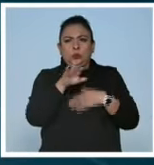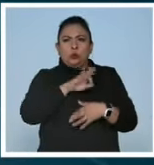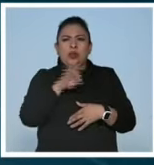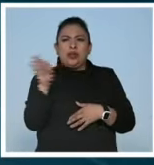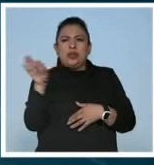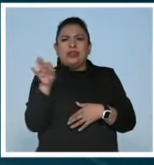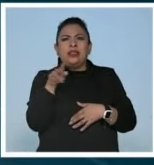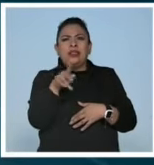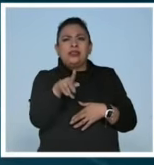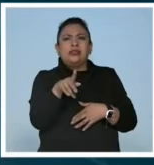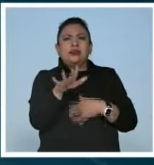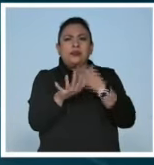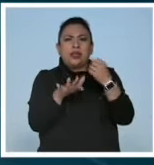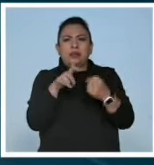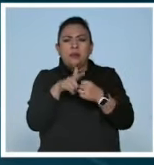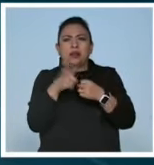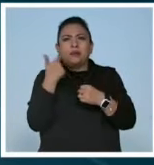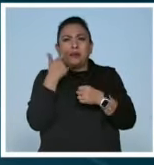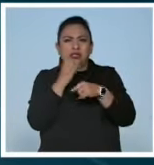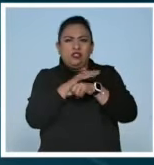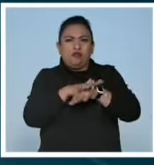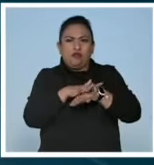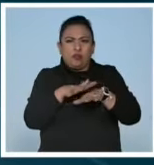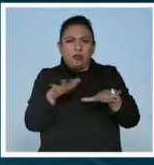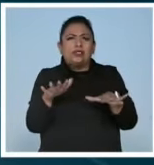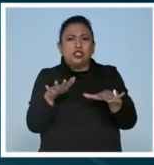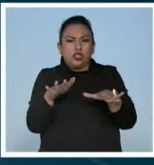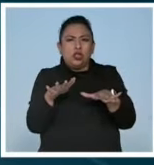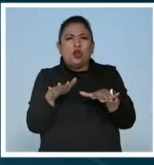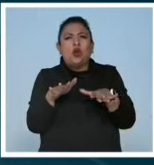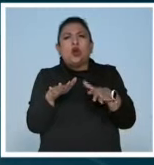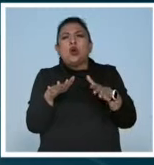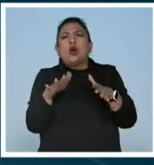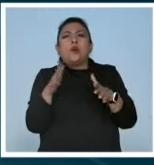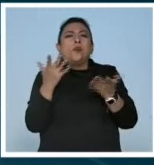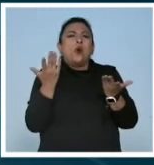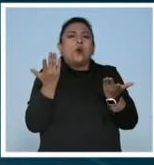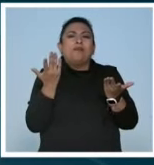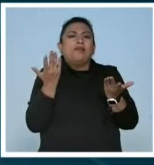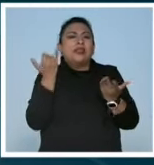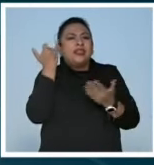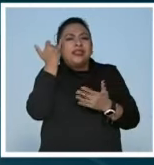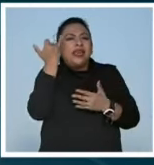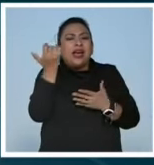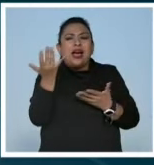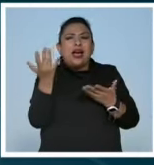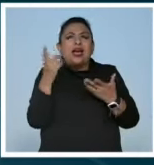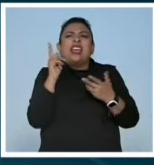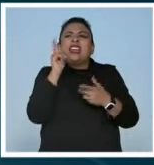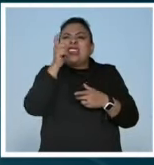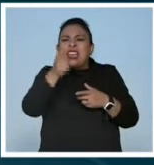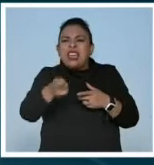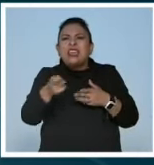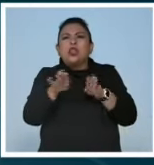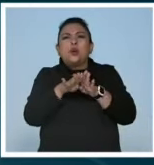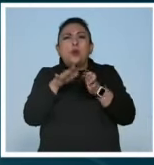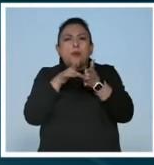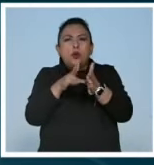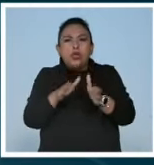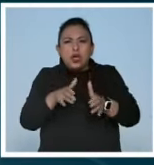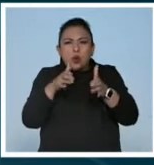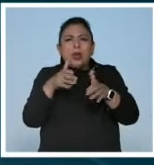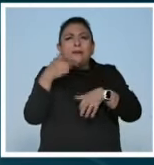fichas de animales y ver sus informaciones, bueno, su información como dato curioso, qué es, cómo apoyar su conservación, por qué está en